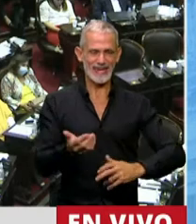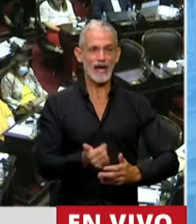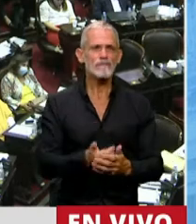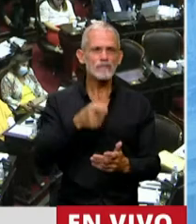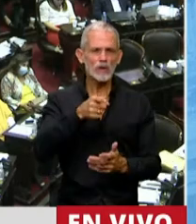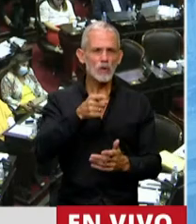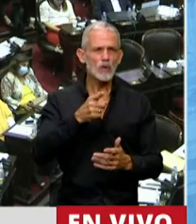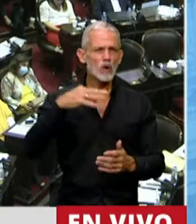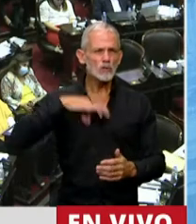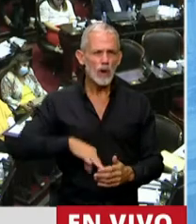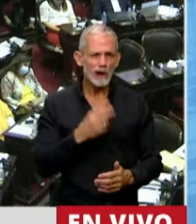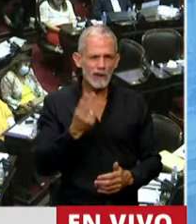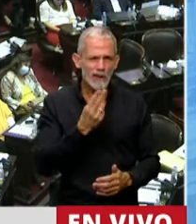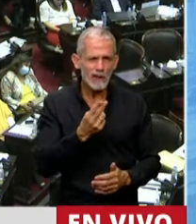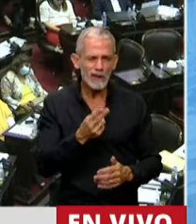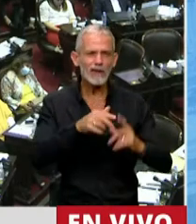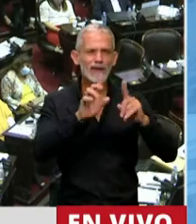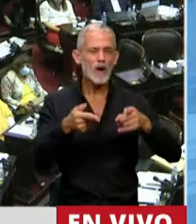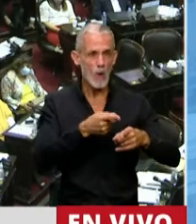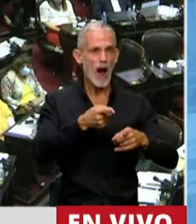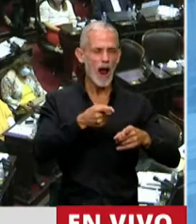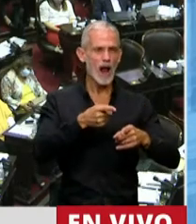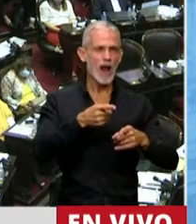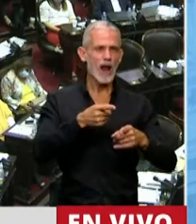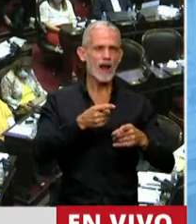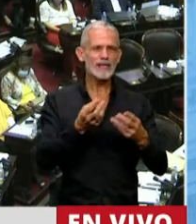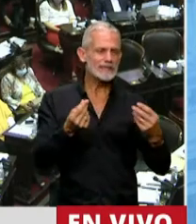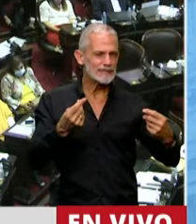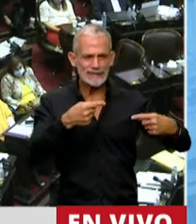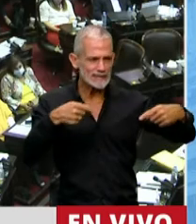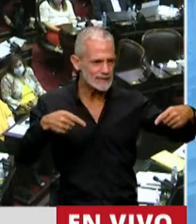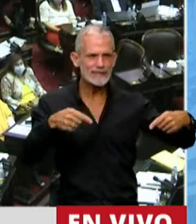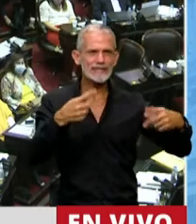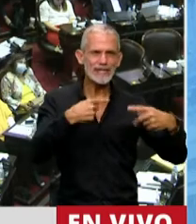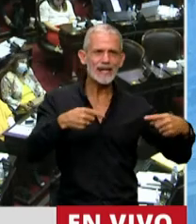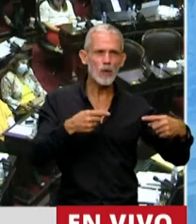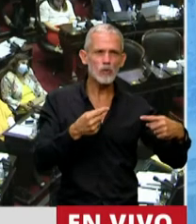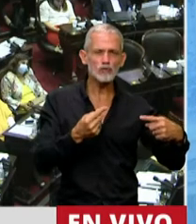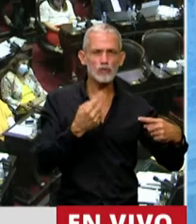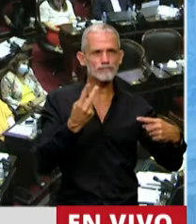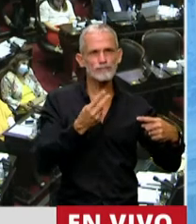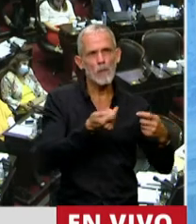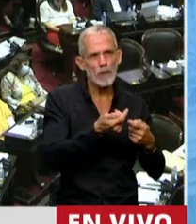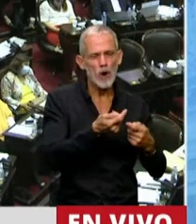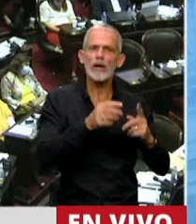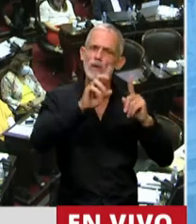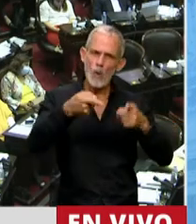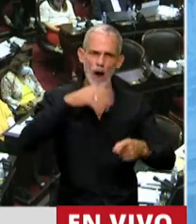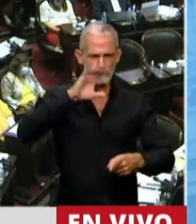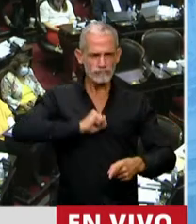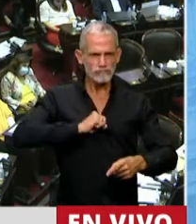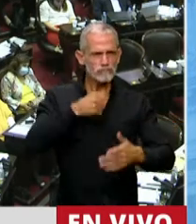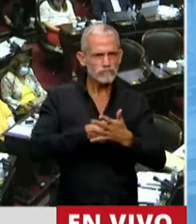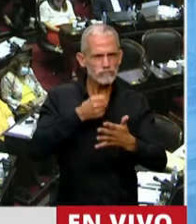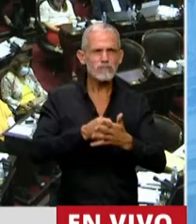sus magros sueldos y sus más magros recursos llevan adelante su vocación